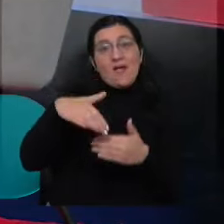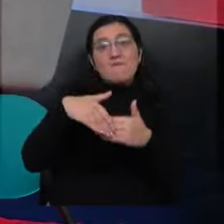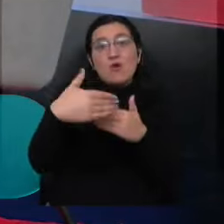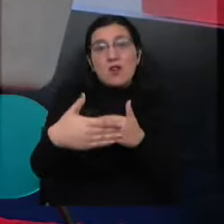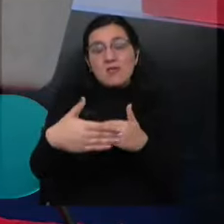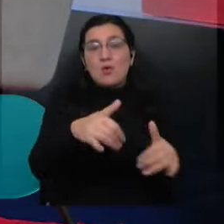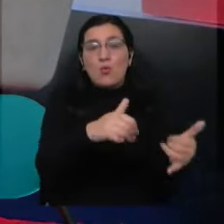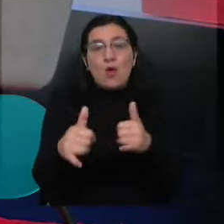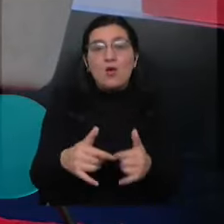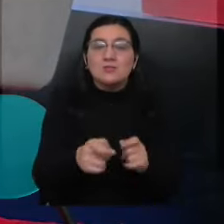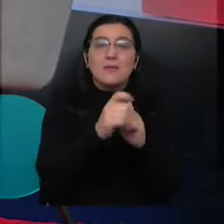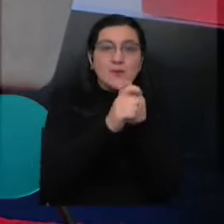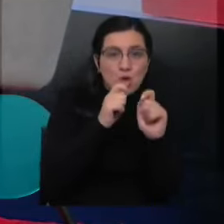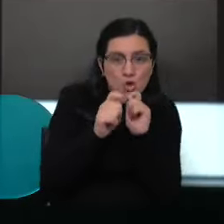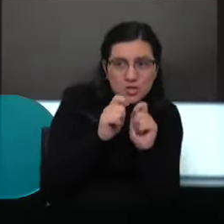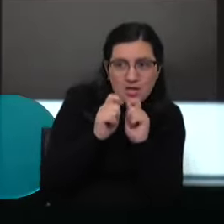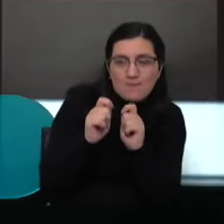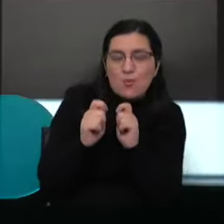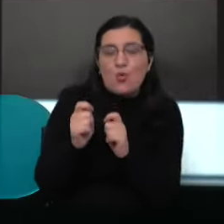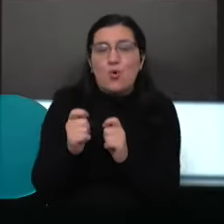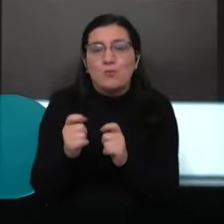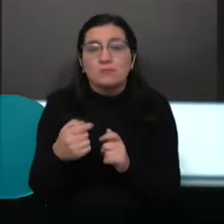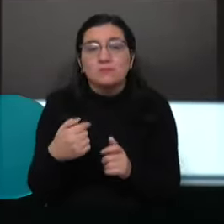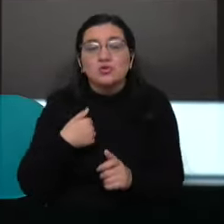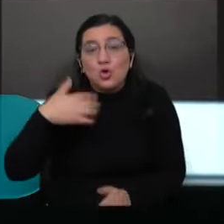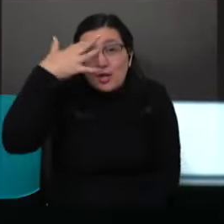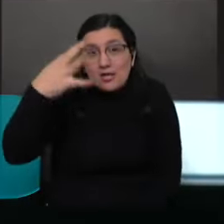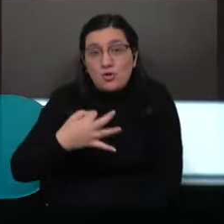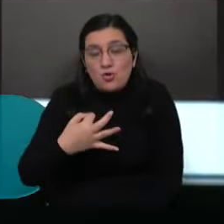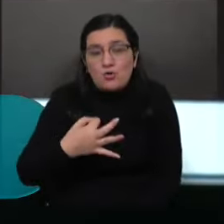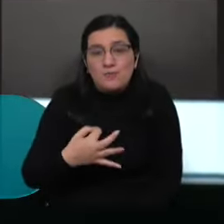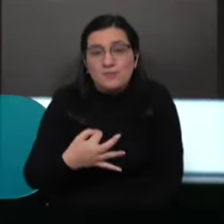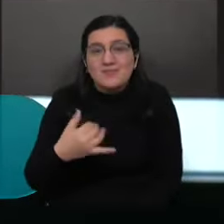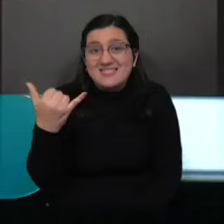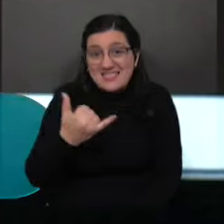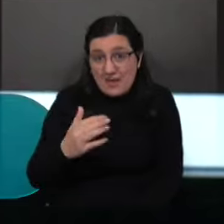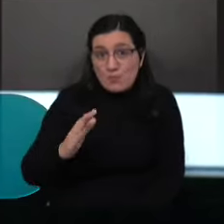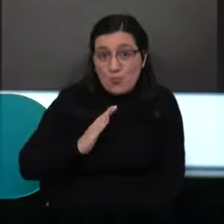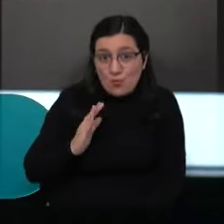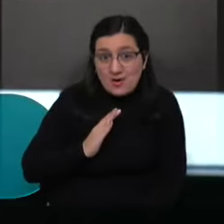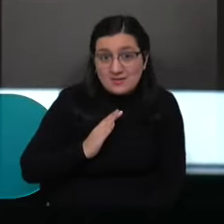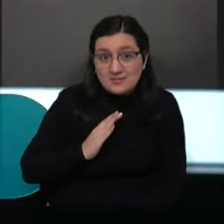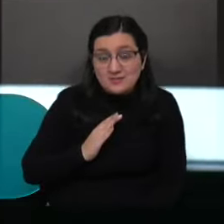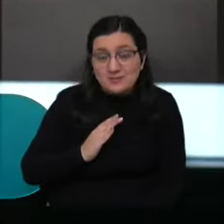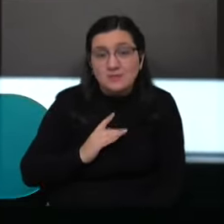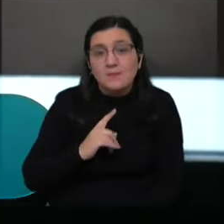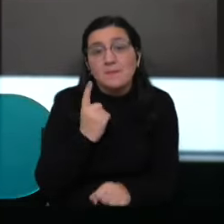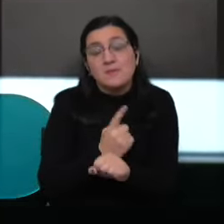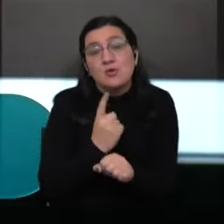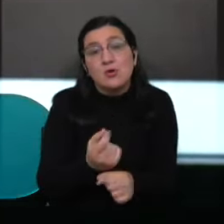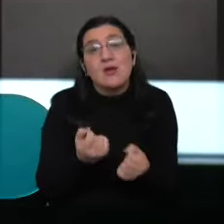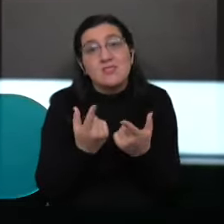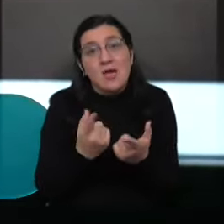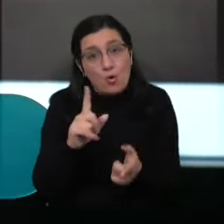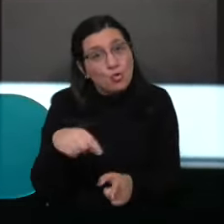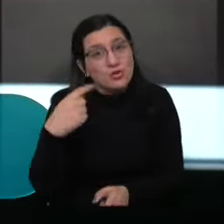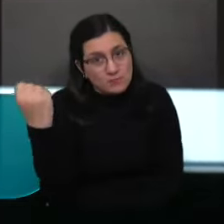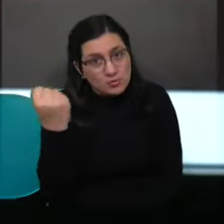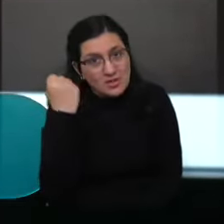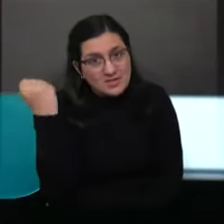juego que es el periodismo que es Yo creo que el hecho de que hay mujeres le primero que les da otra impronta